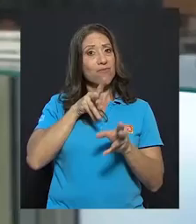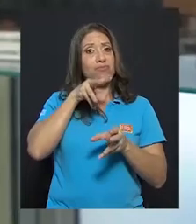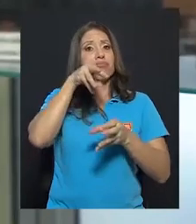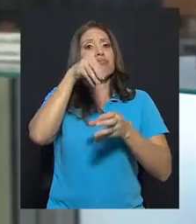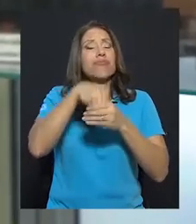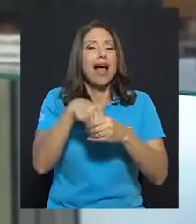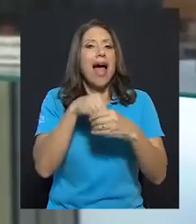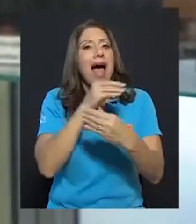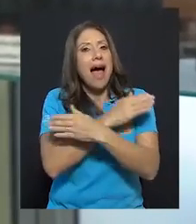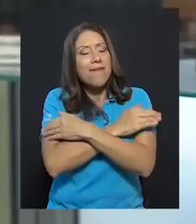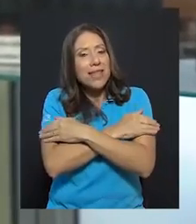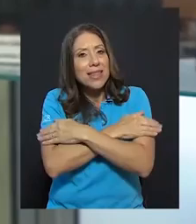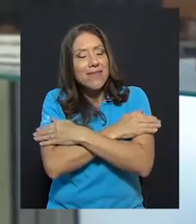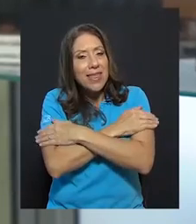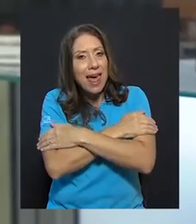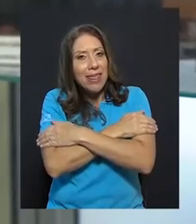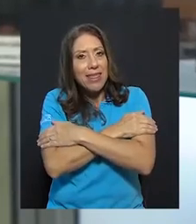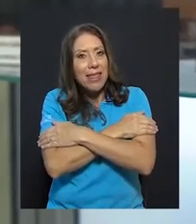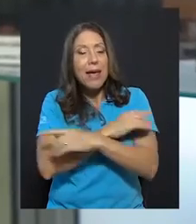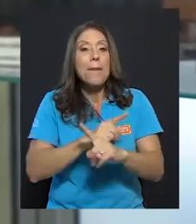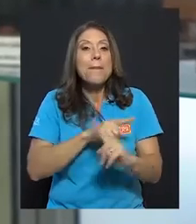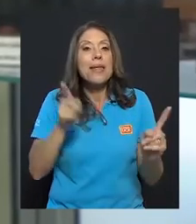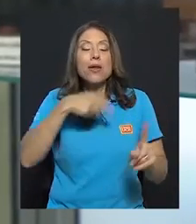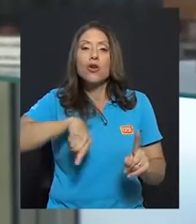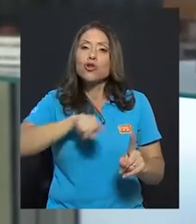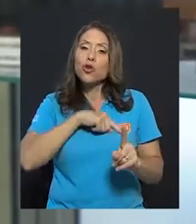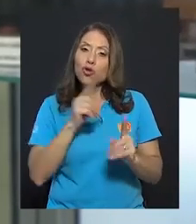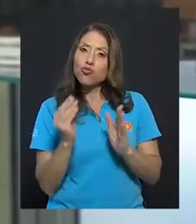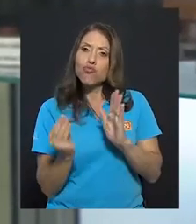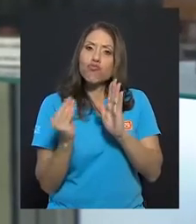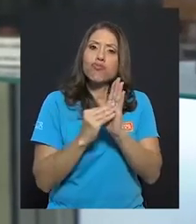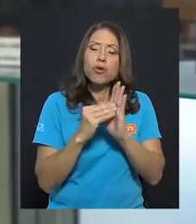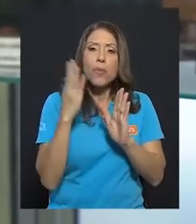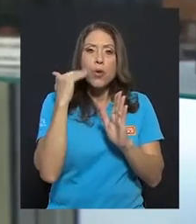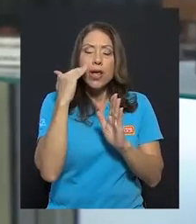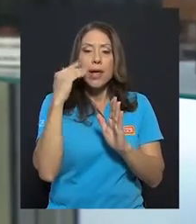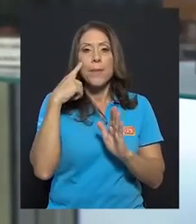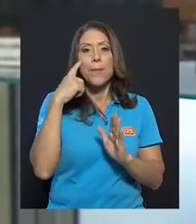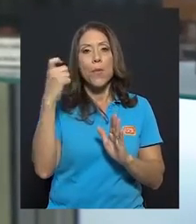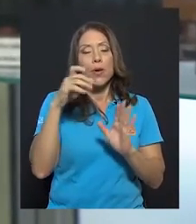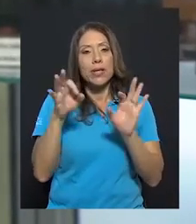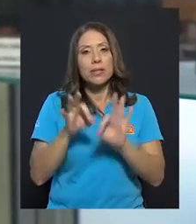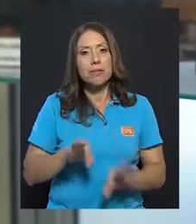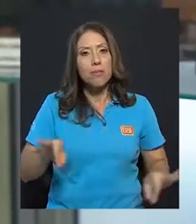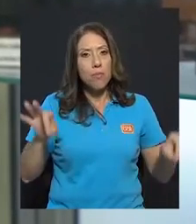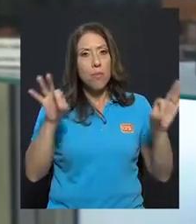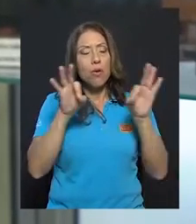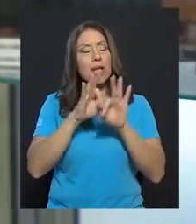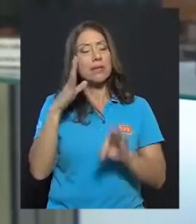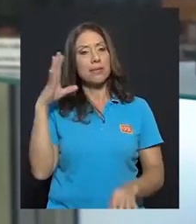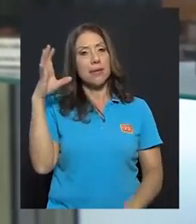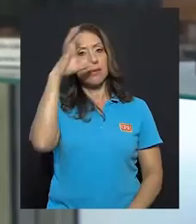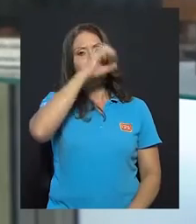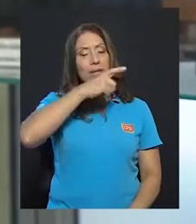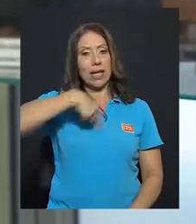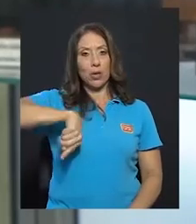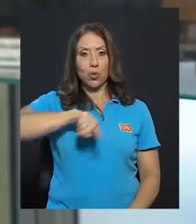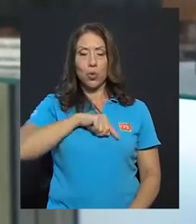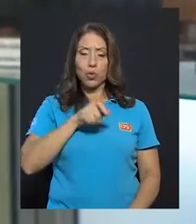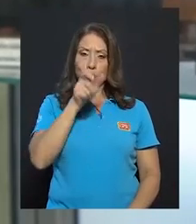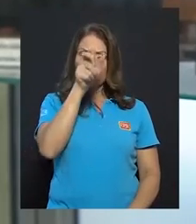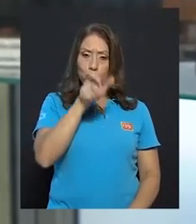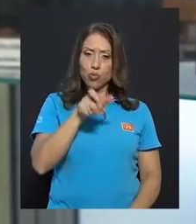afectividad. Sin embargo, lo destacamos porque es importante considerar que somos seres